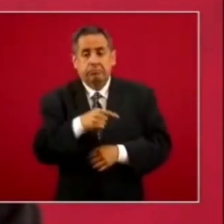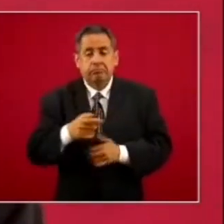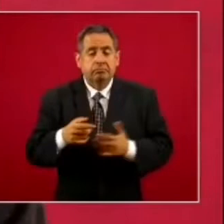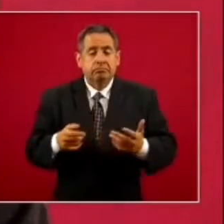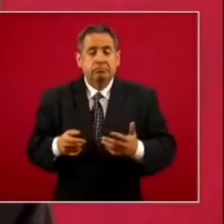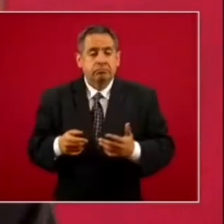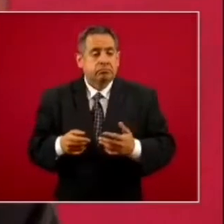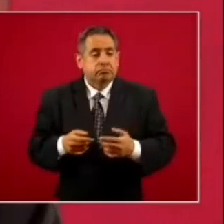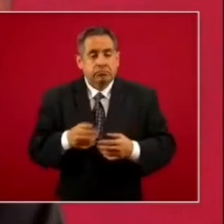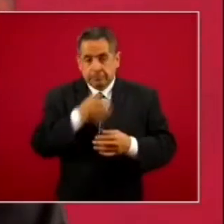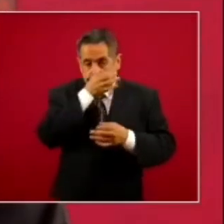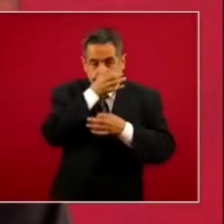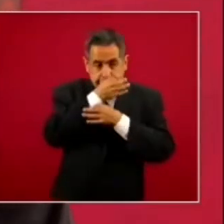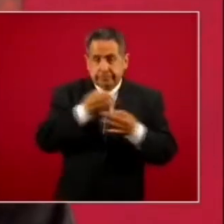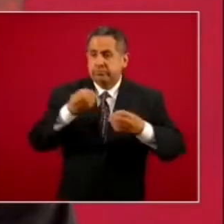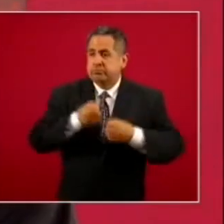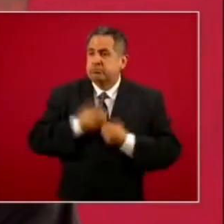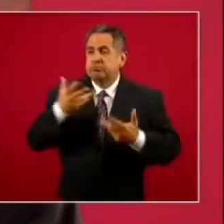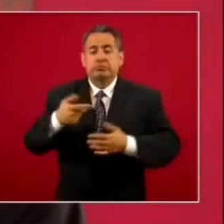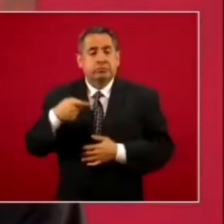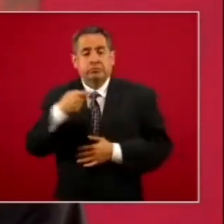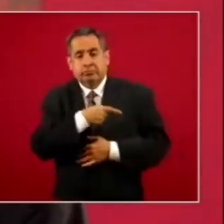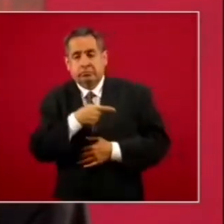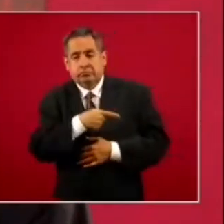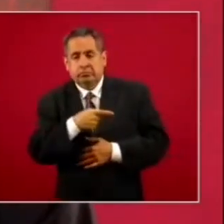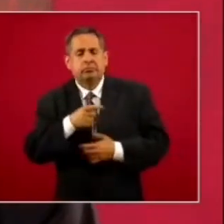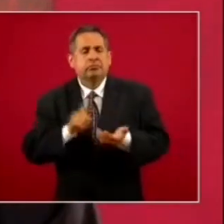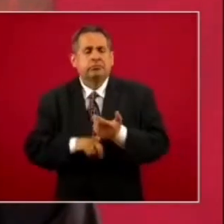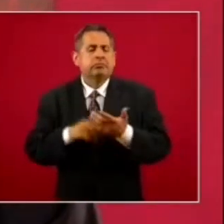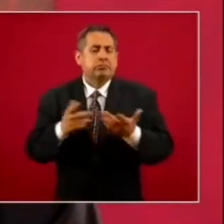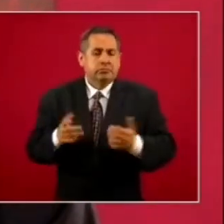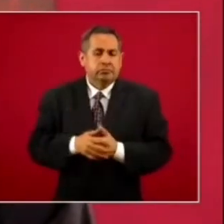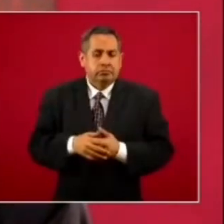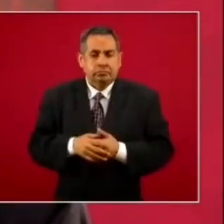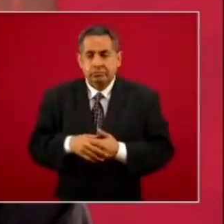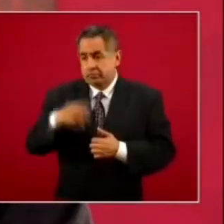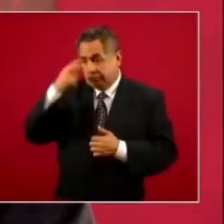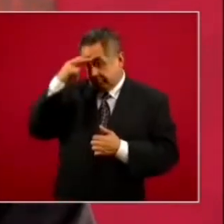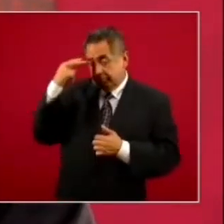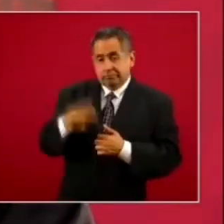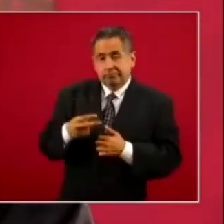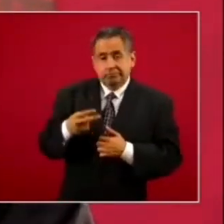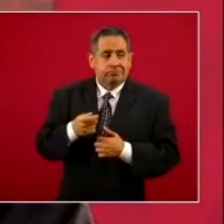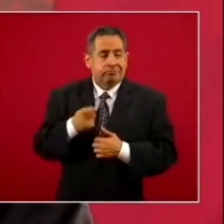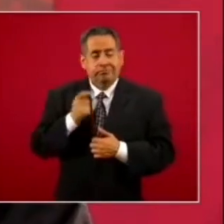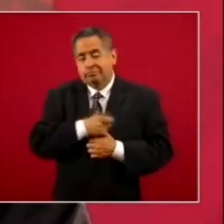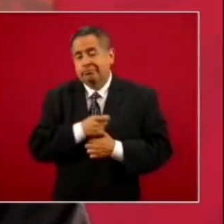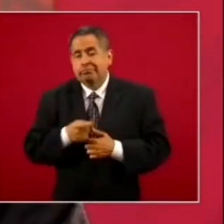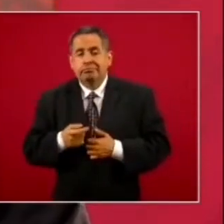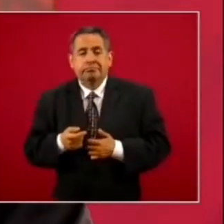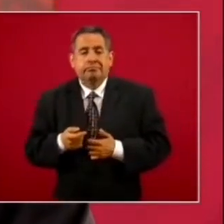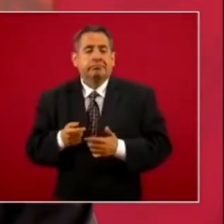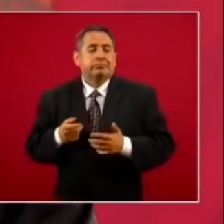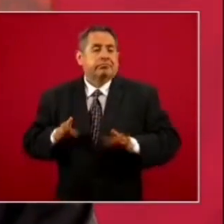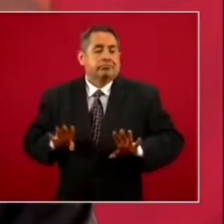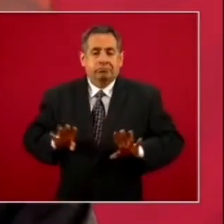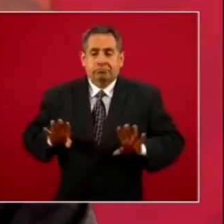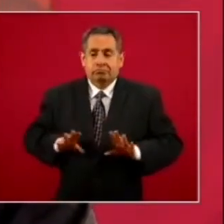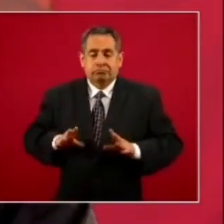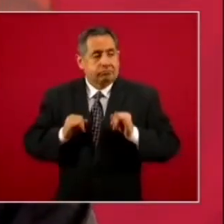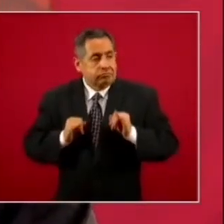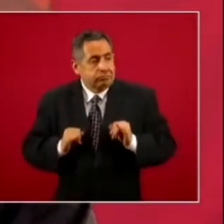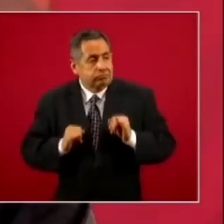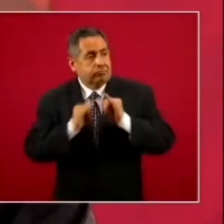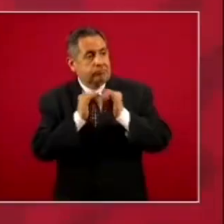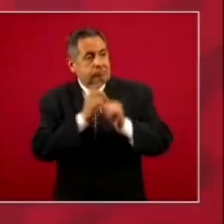han manifestado de que a México le conviene la